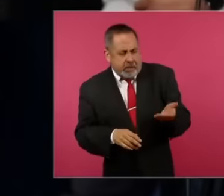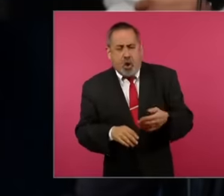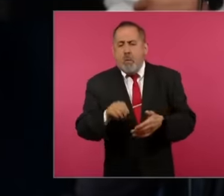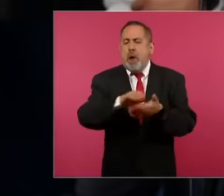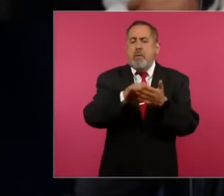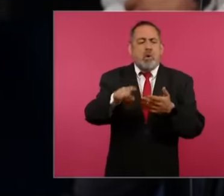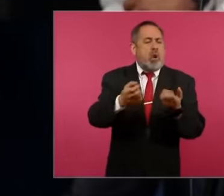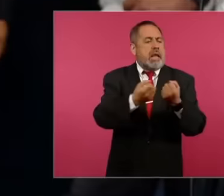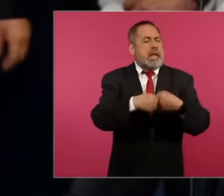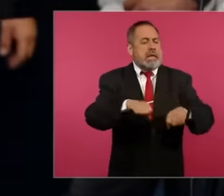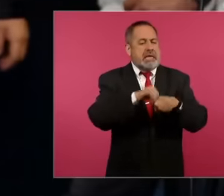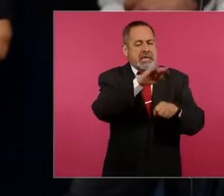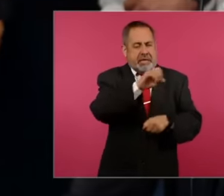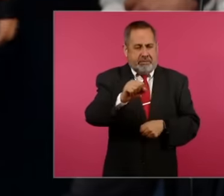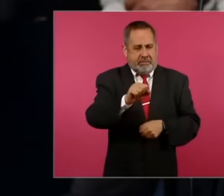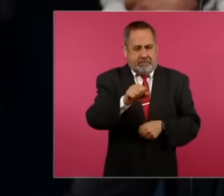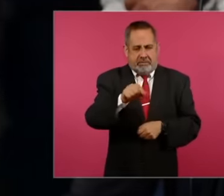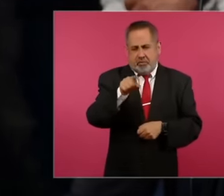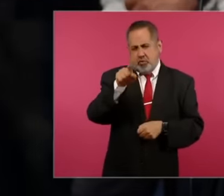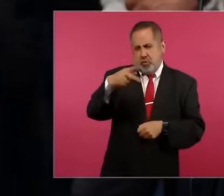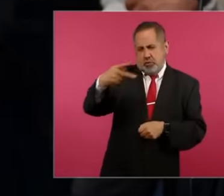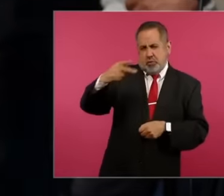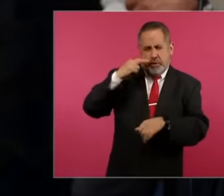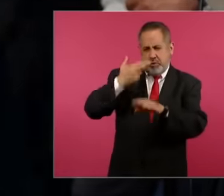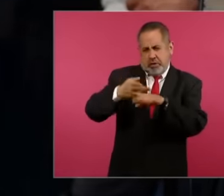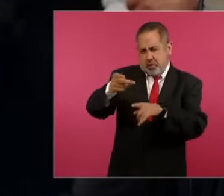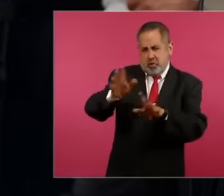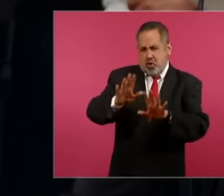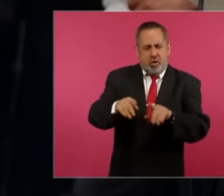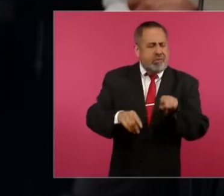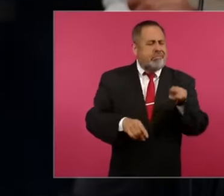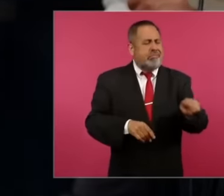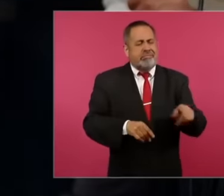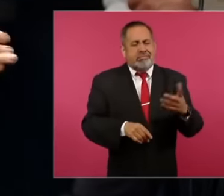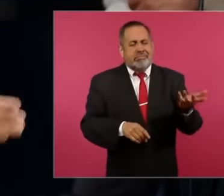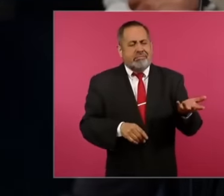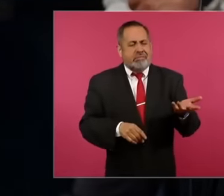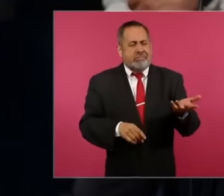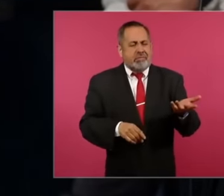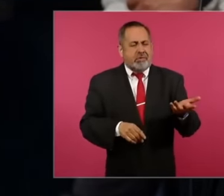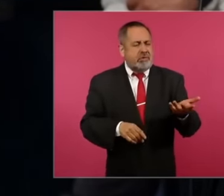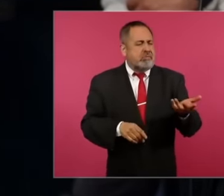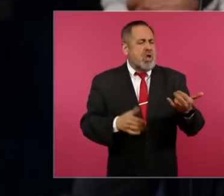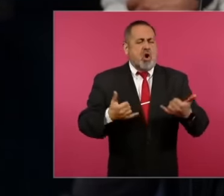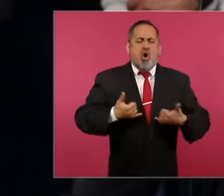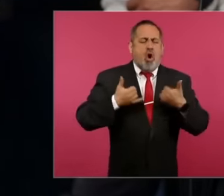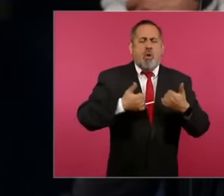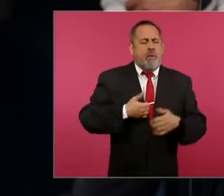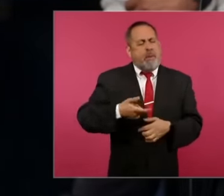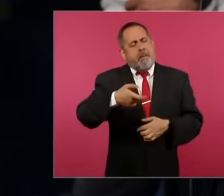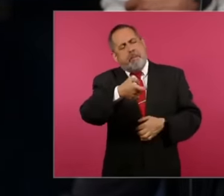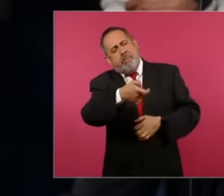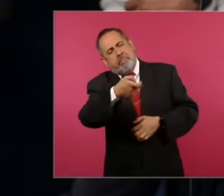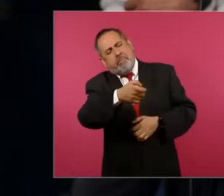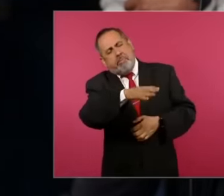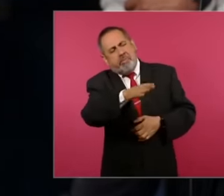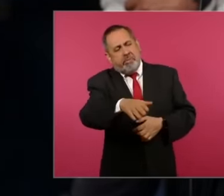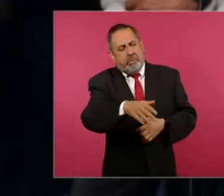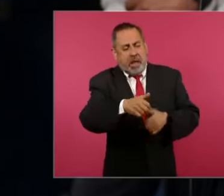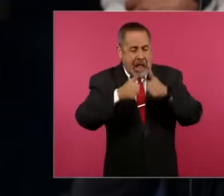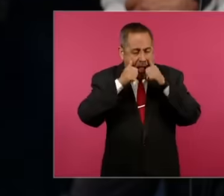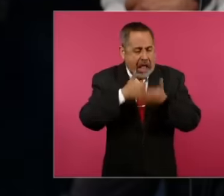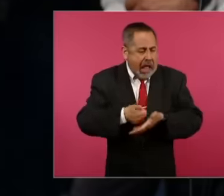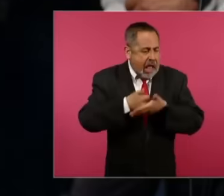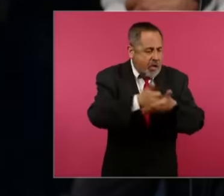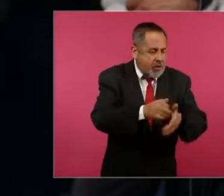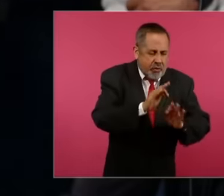social, que no es algo inclusive ni de su cancha, cuando balean a un joven, no lo atienden en el